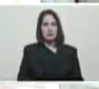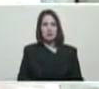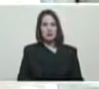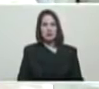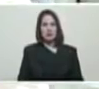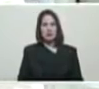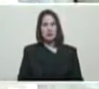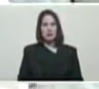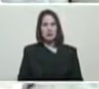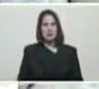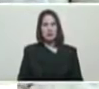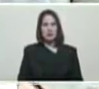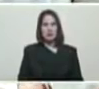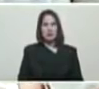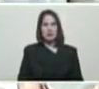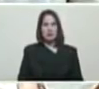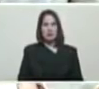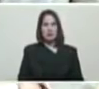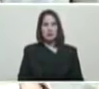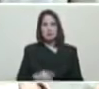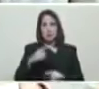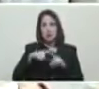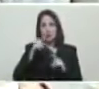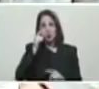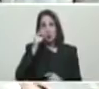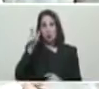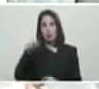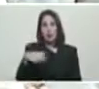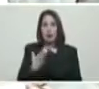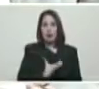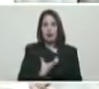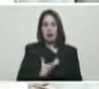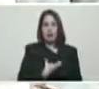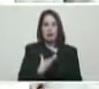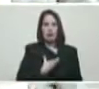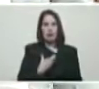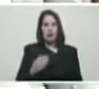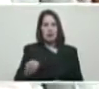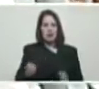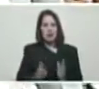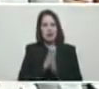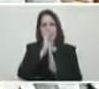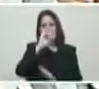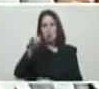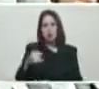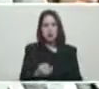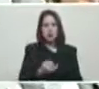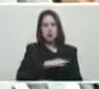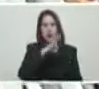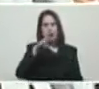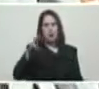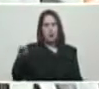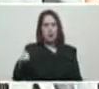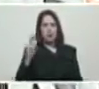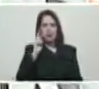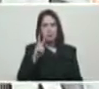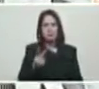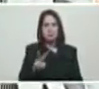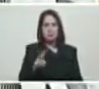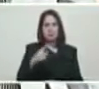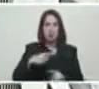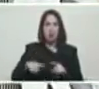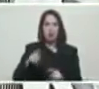Bárbara amable de Jesús Hernández alcalde de San José de las colina Salvador